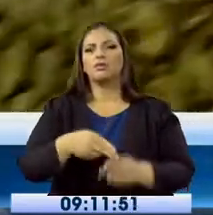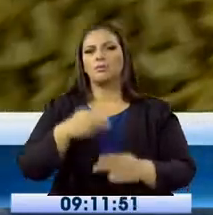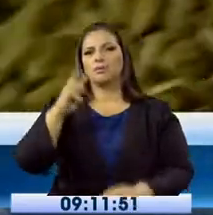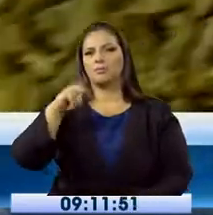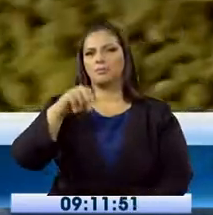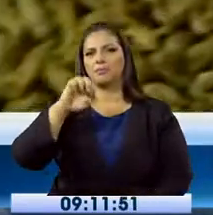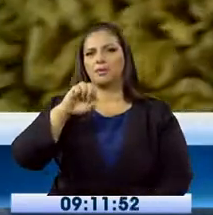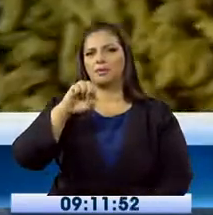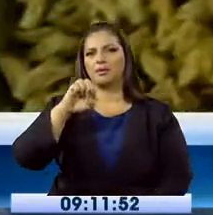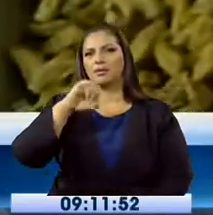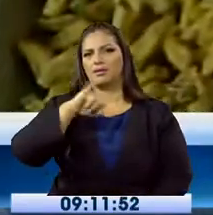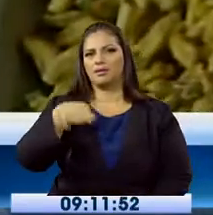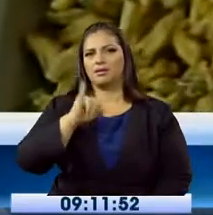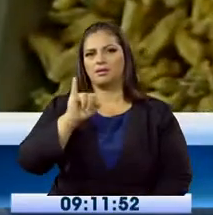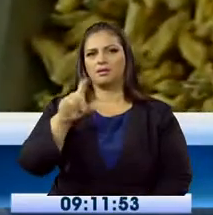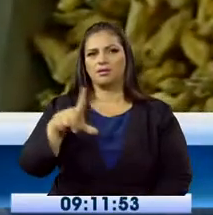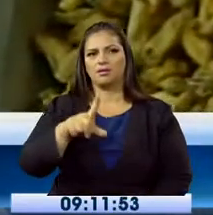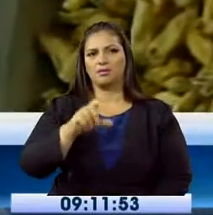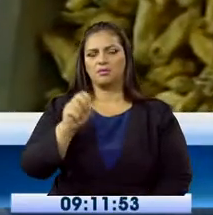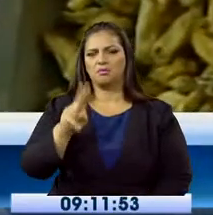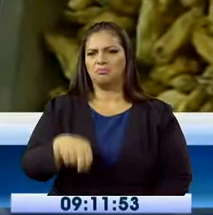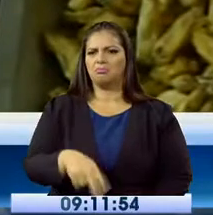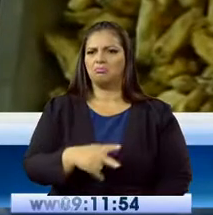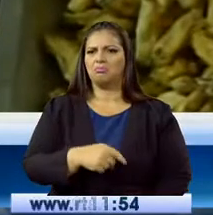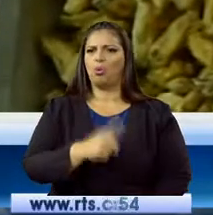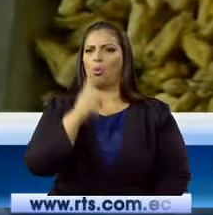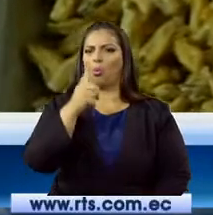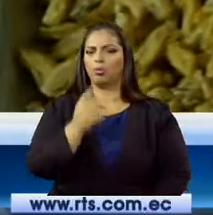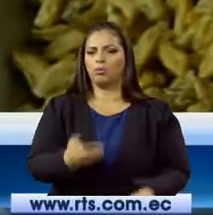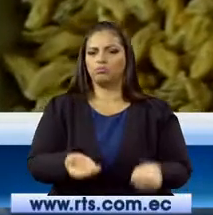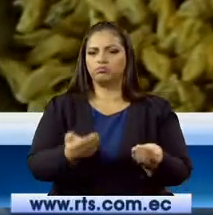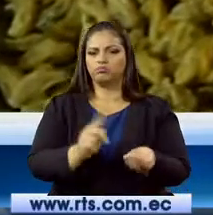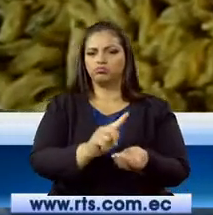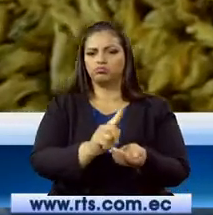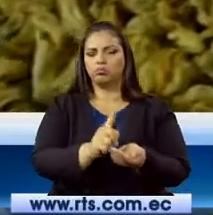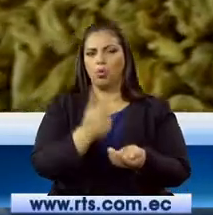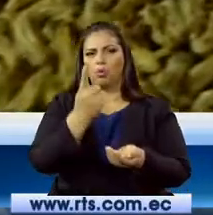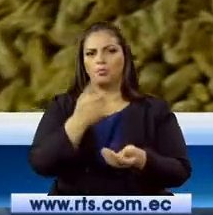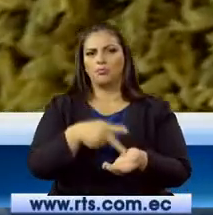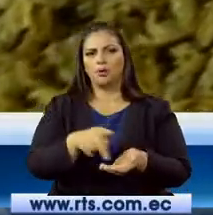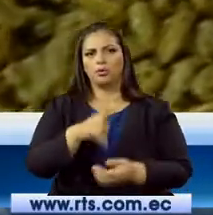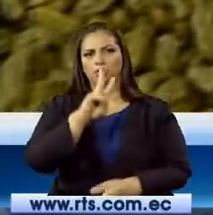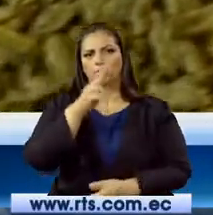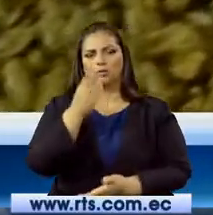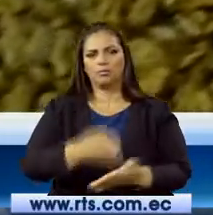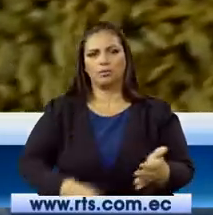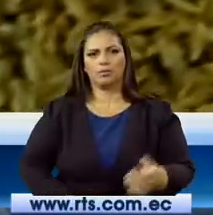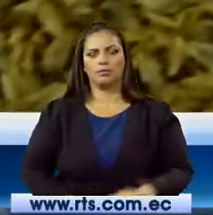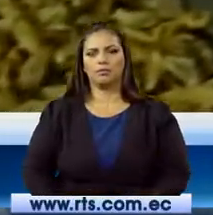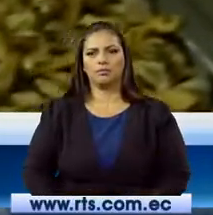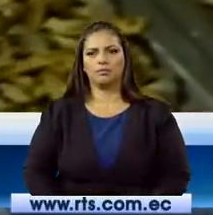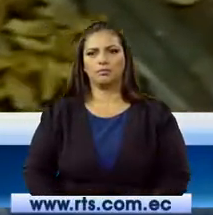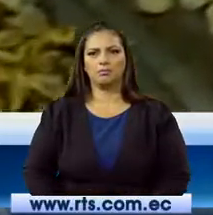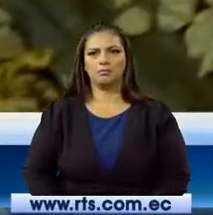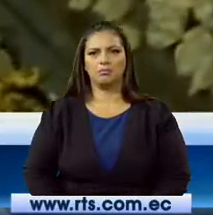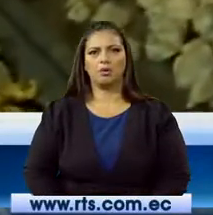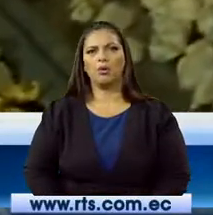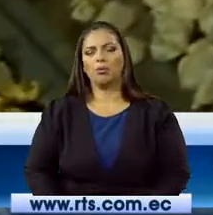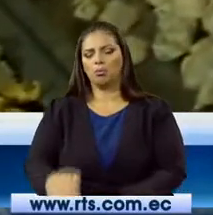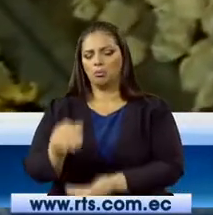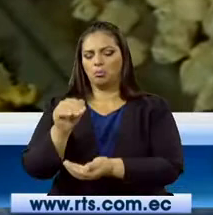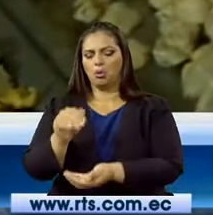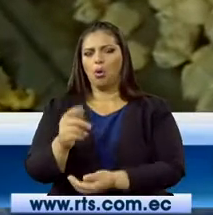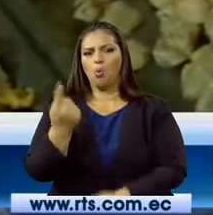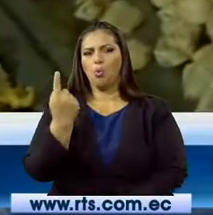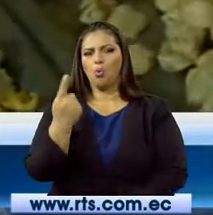Mejillón. 2.50 la libra. Está muy bien. La funda aquí está $1. Y está bastante grande, ¿eh? Bueno, es que esa ya está sacada